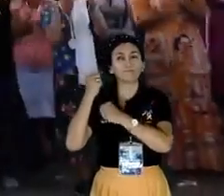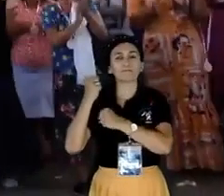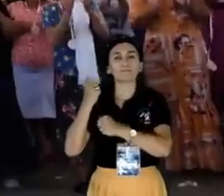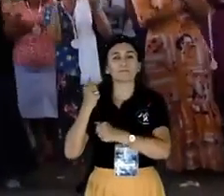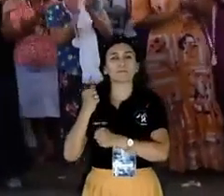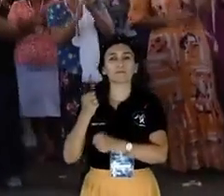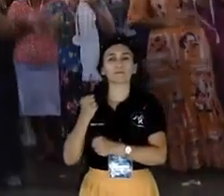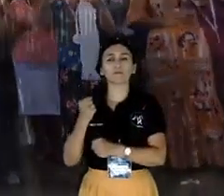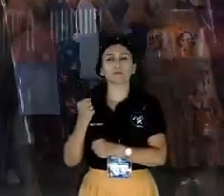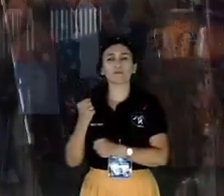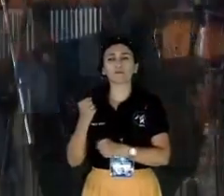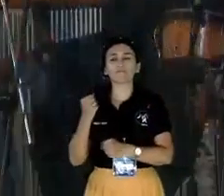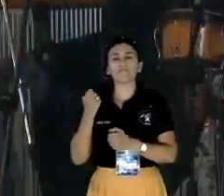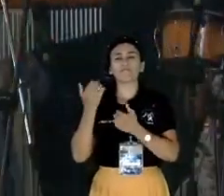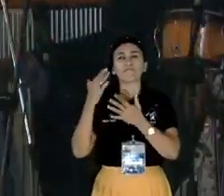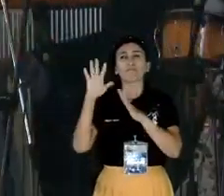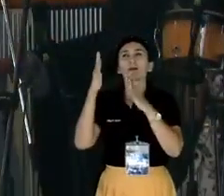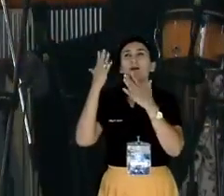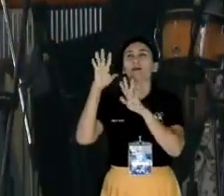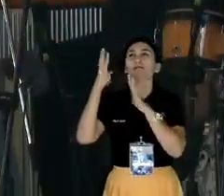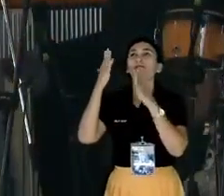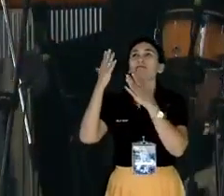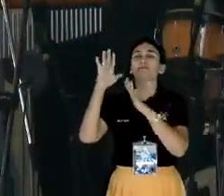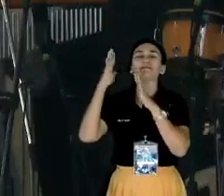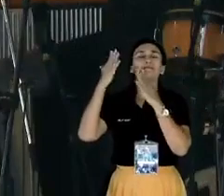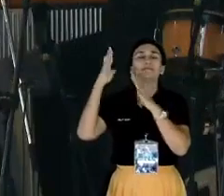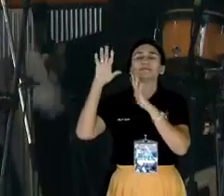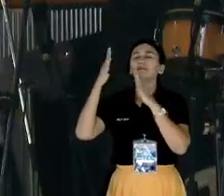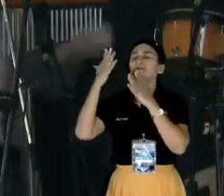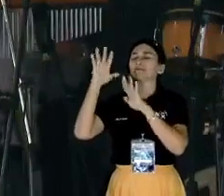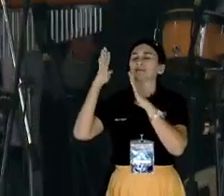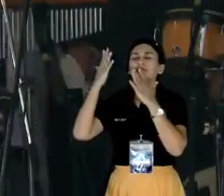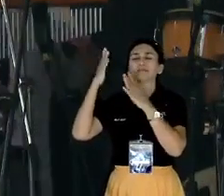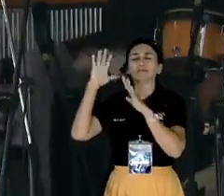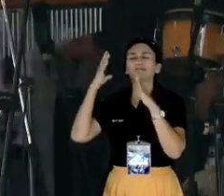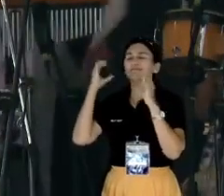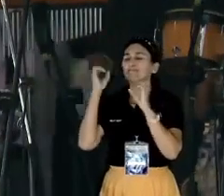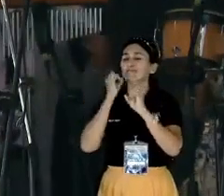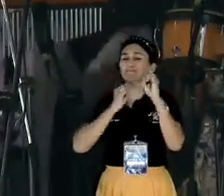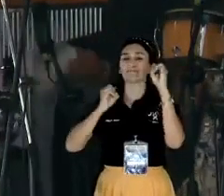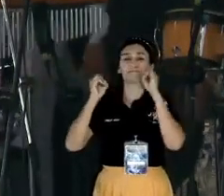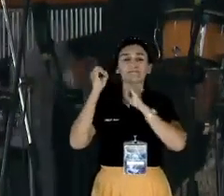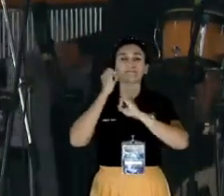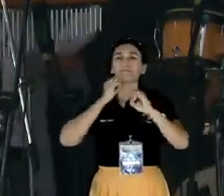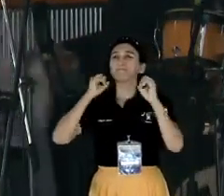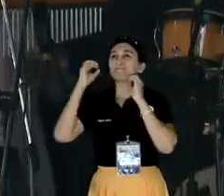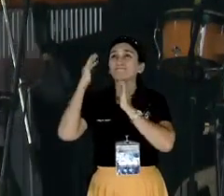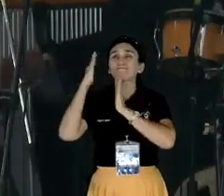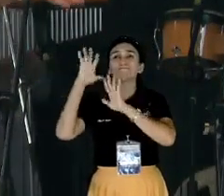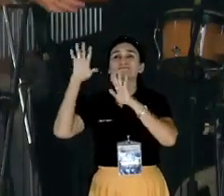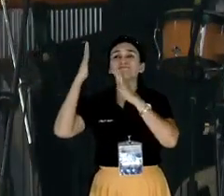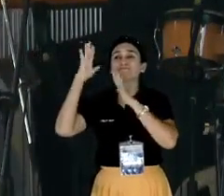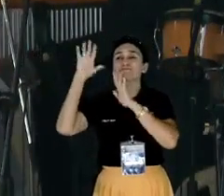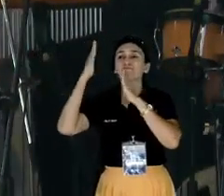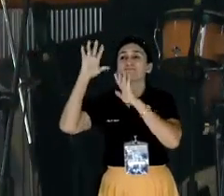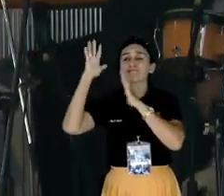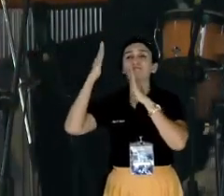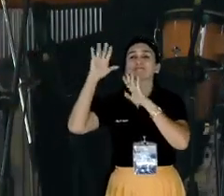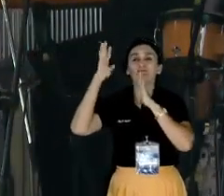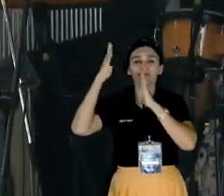Oh, salama la maicaisa. Oh, salama la maicaisa. Salama